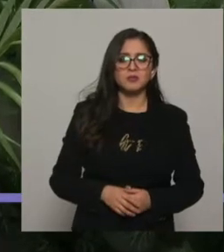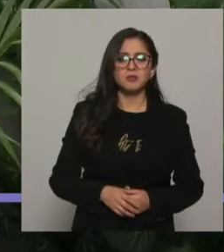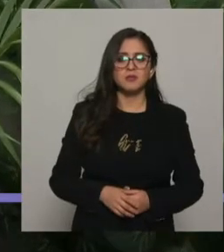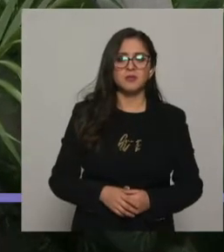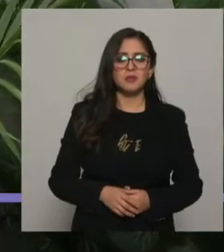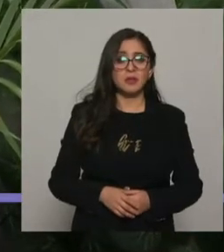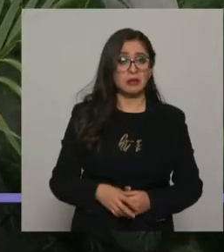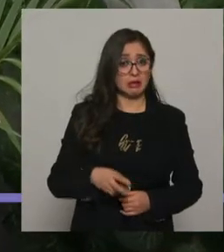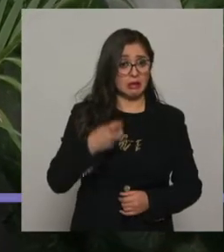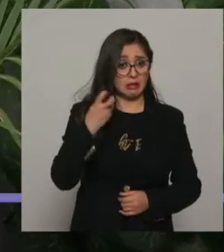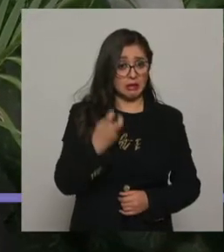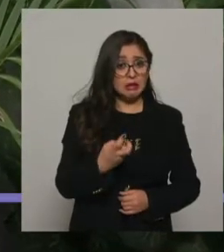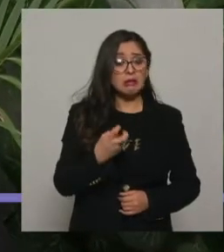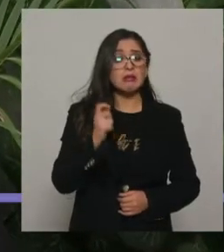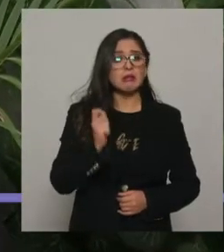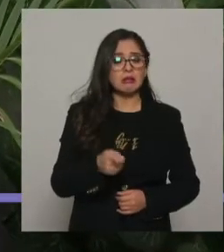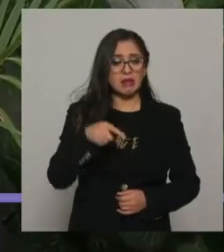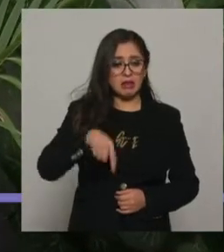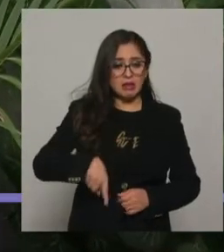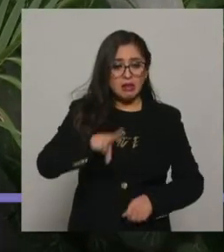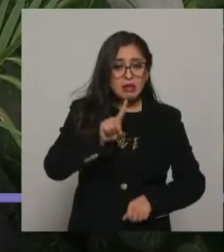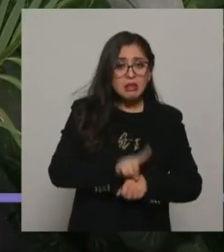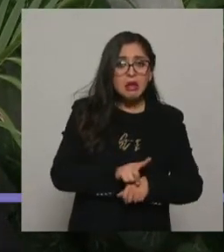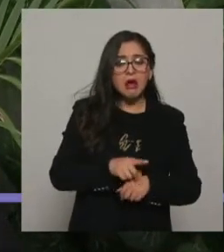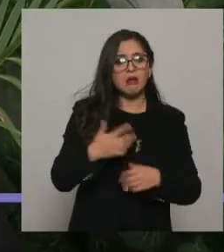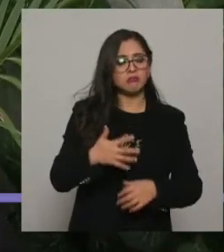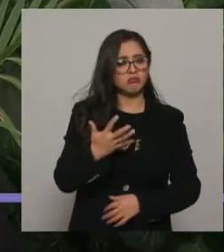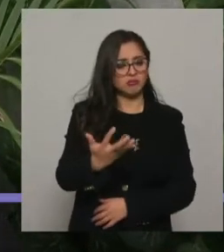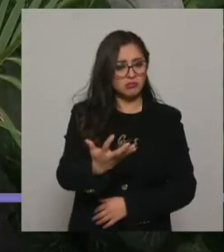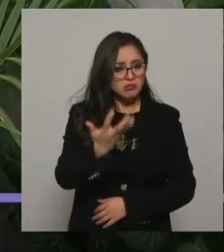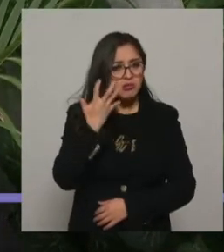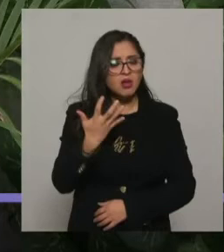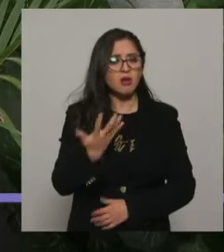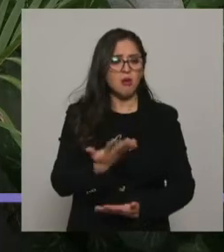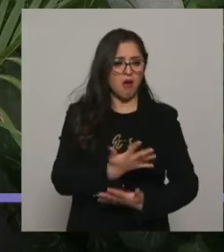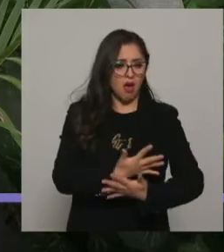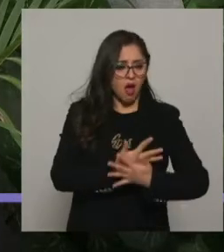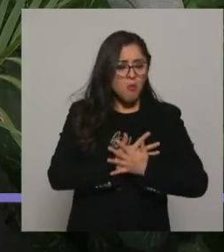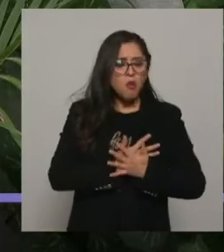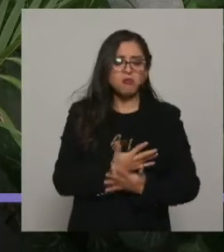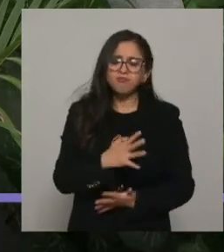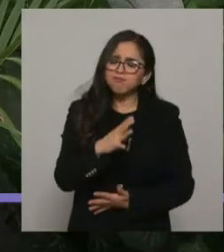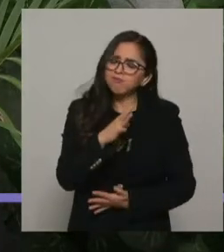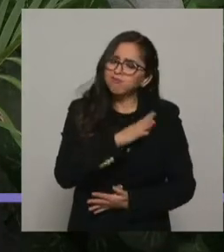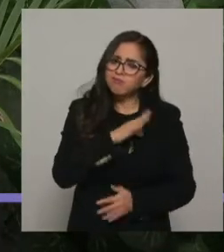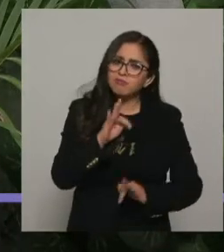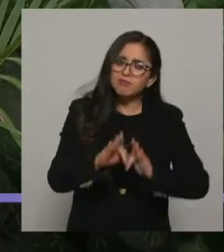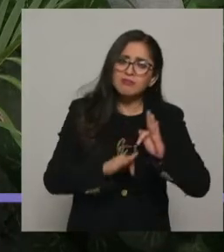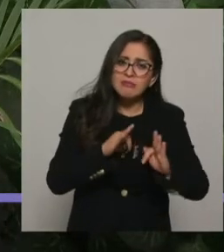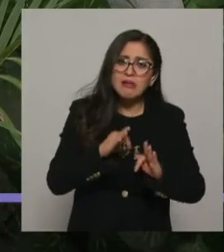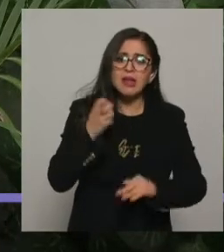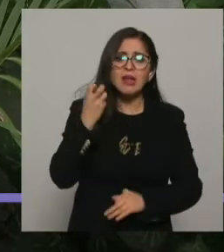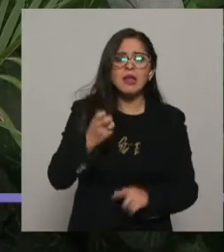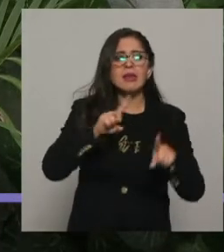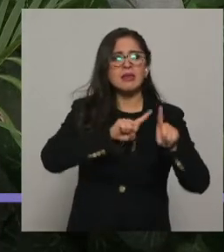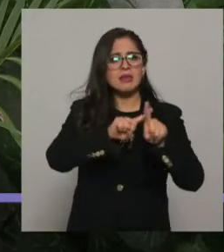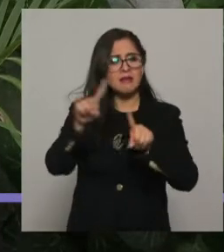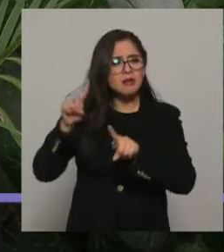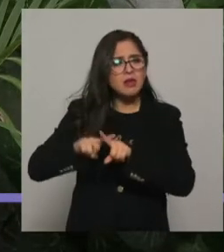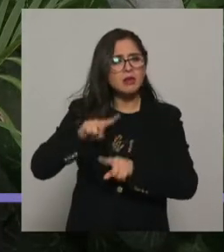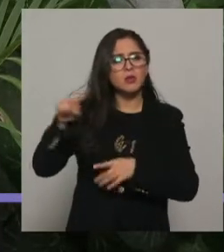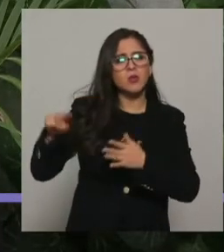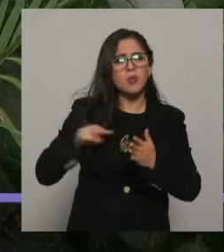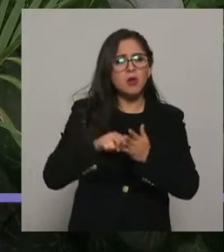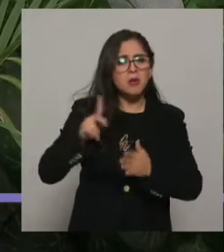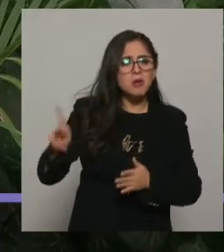se toma en serio y con mucho amor, con mucho cariño. Las manifestaciones en las cuales se conmemora son distintas en sus distintos poblados,